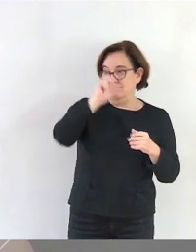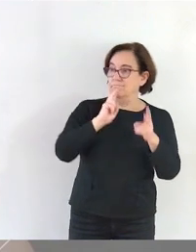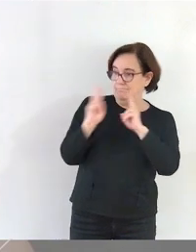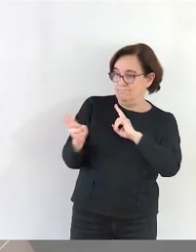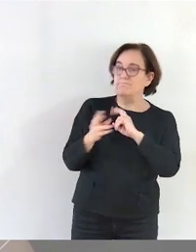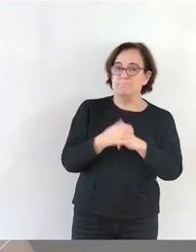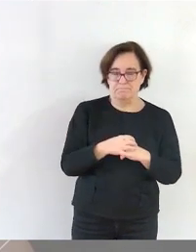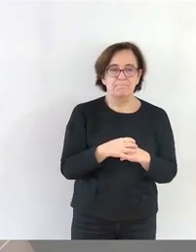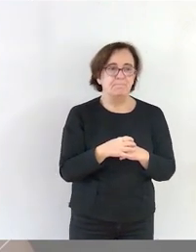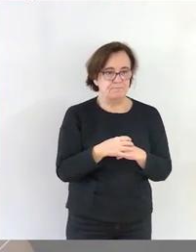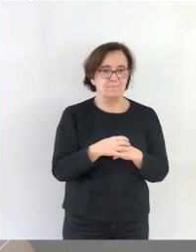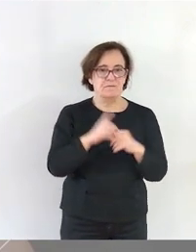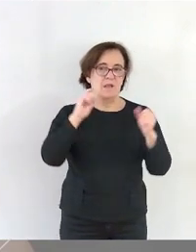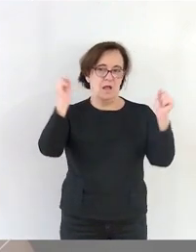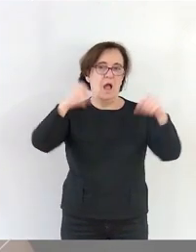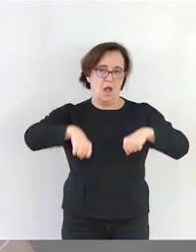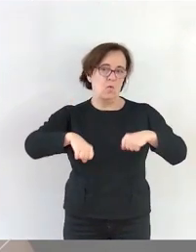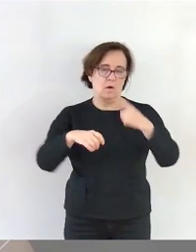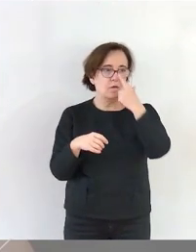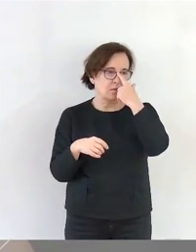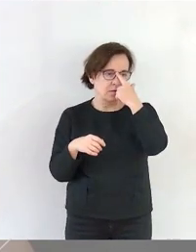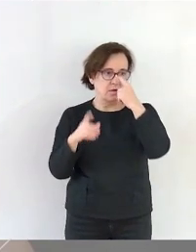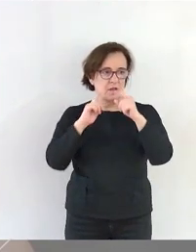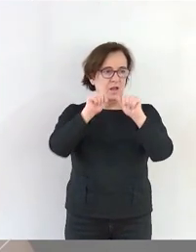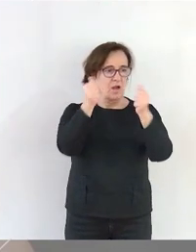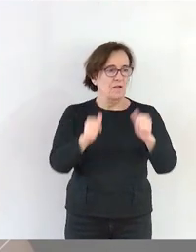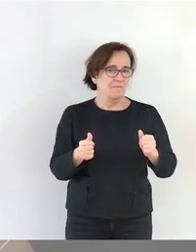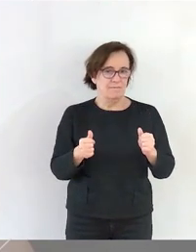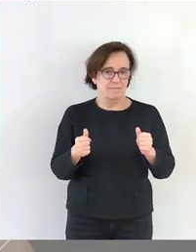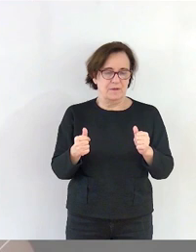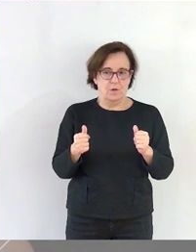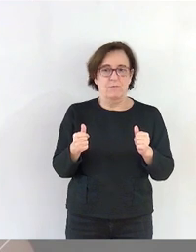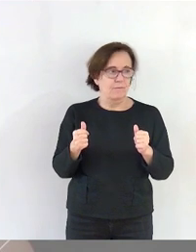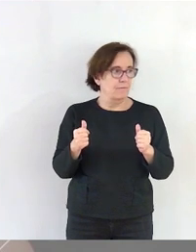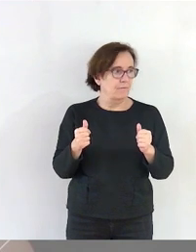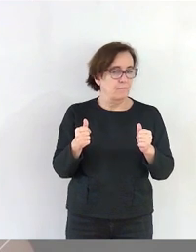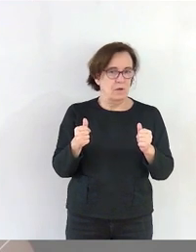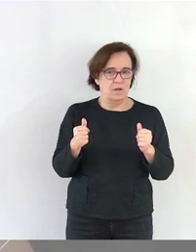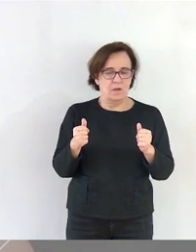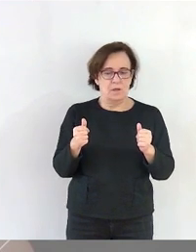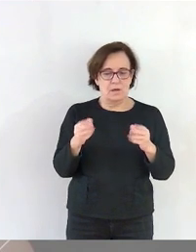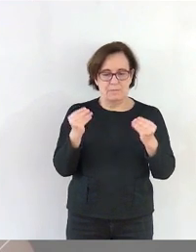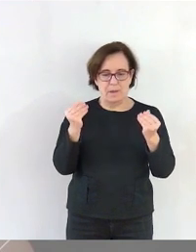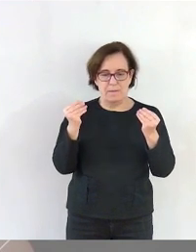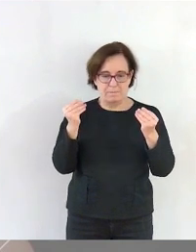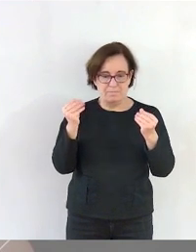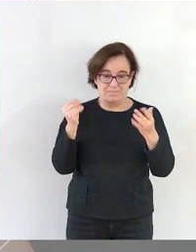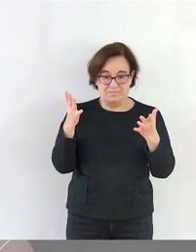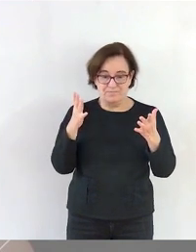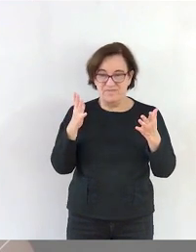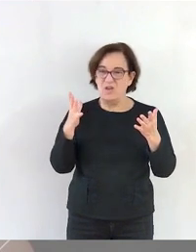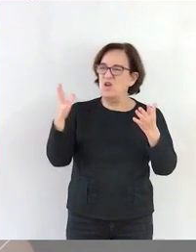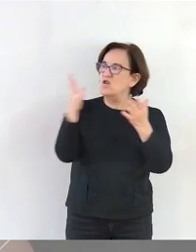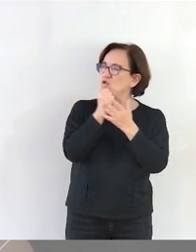si en todos los acuerdos hay una fórmula que se dice que có es